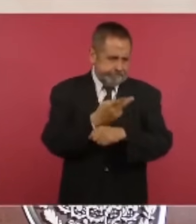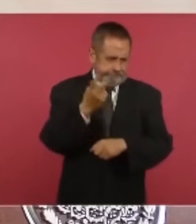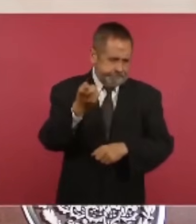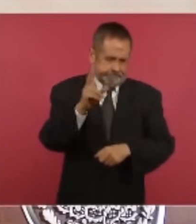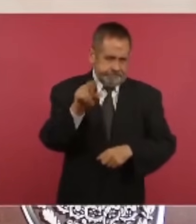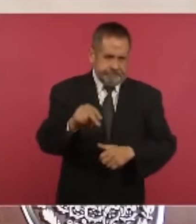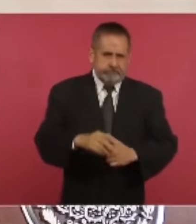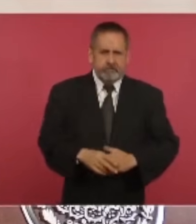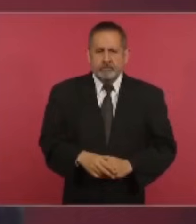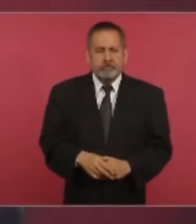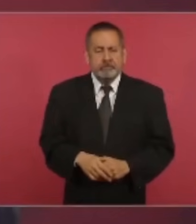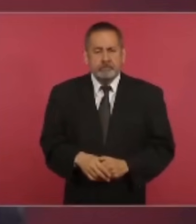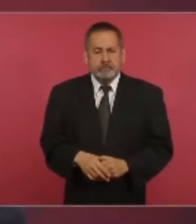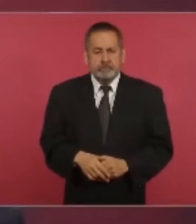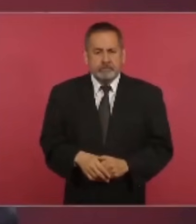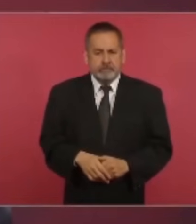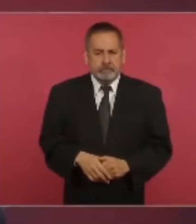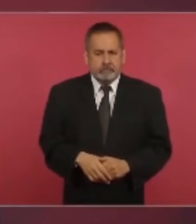¿Sí?